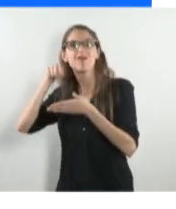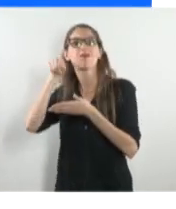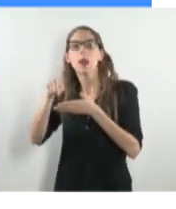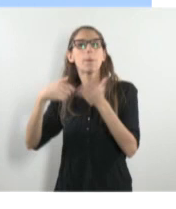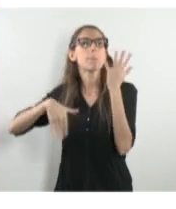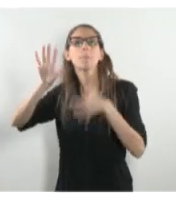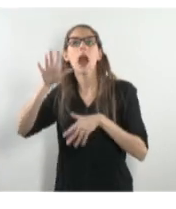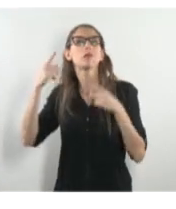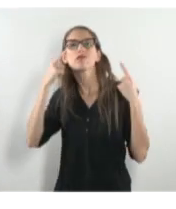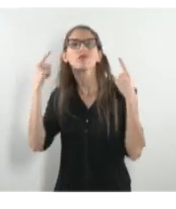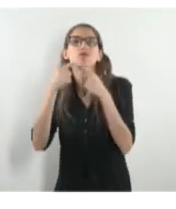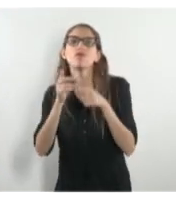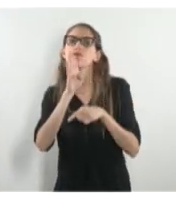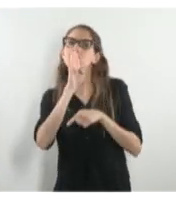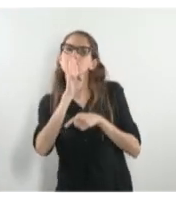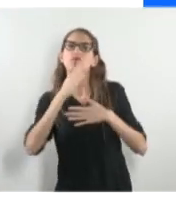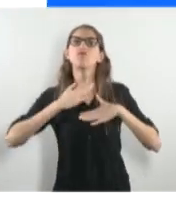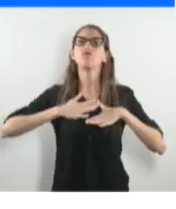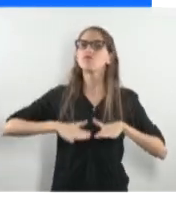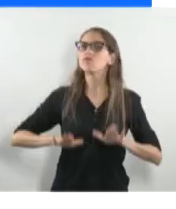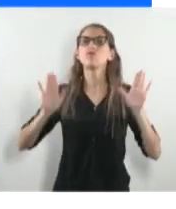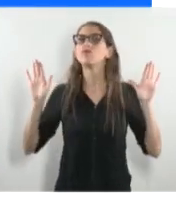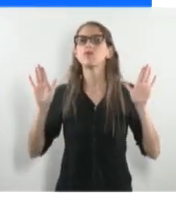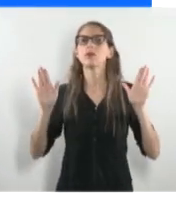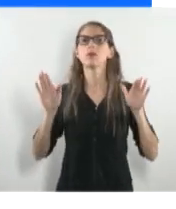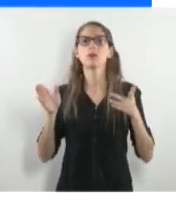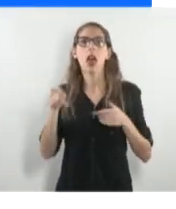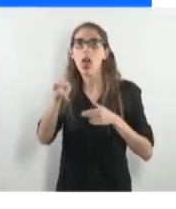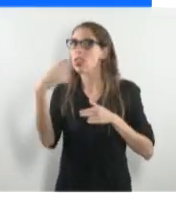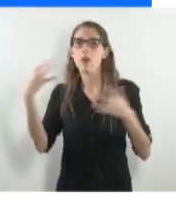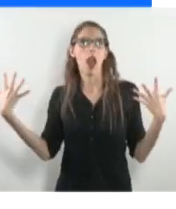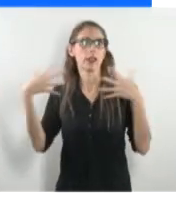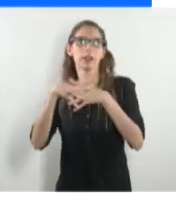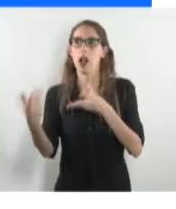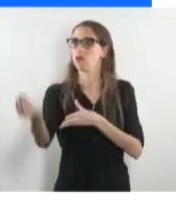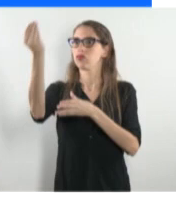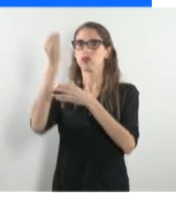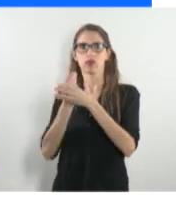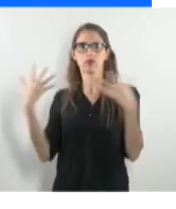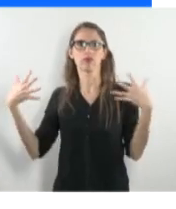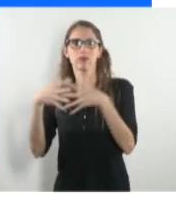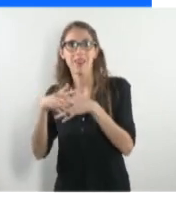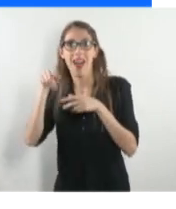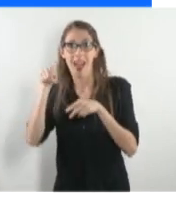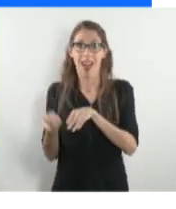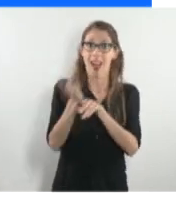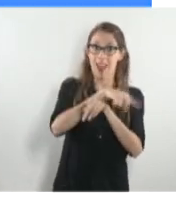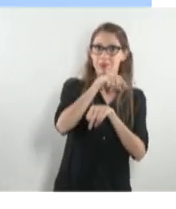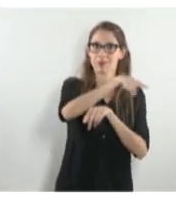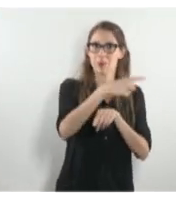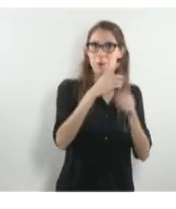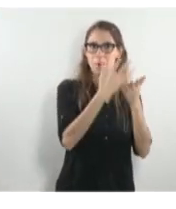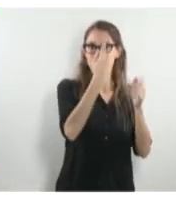proclive a un apaciguamiento y a una integración. Y si se quiere, ahí donde el texto del 72 era un texto